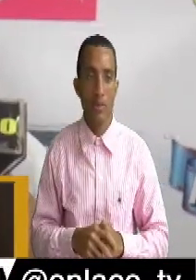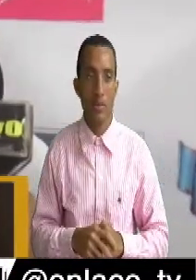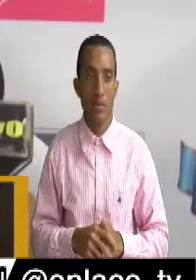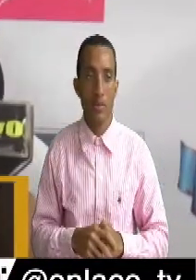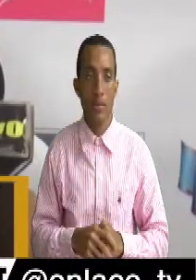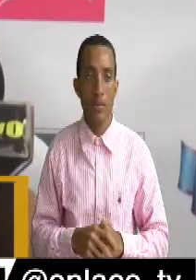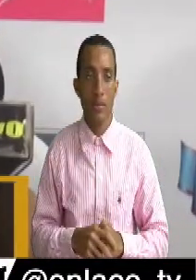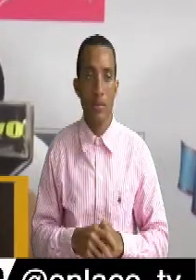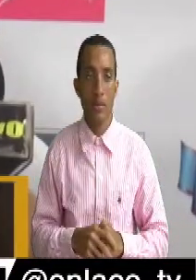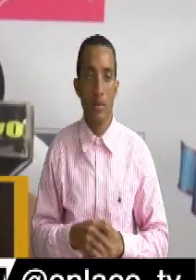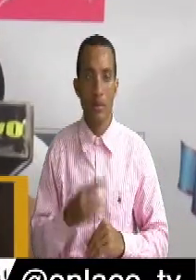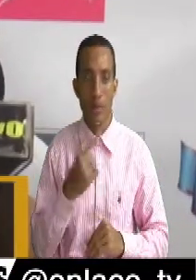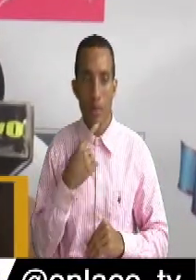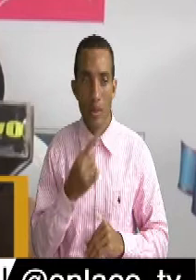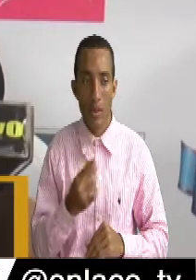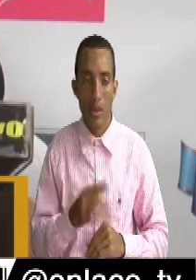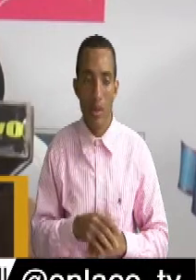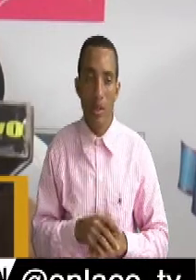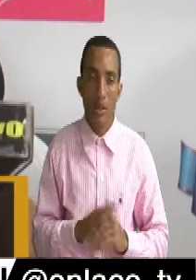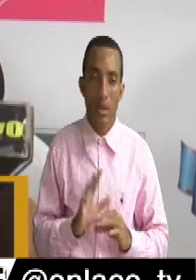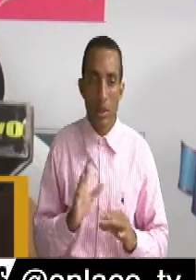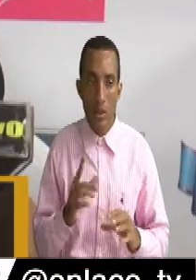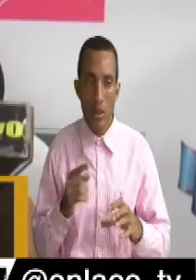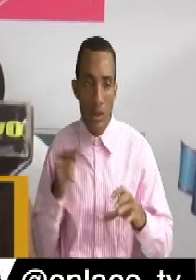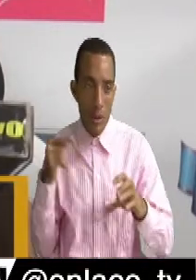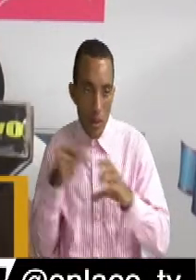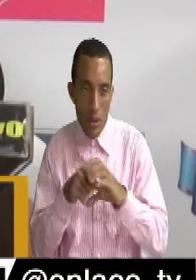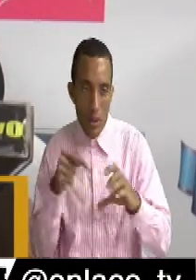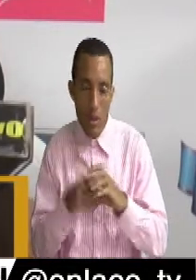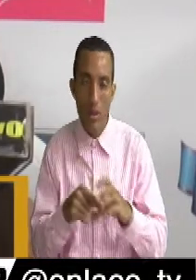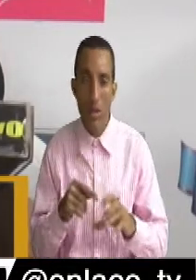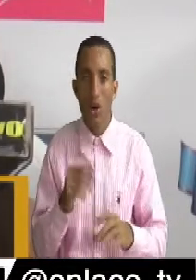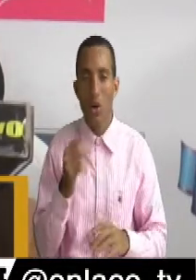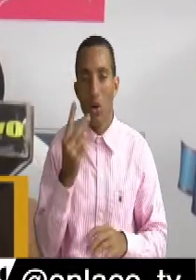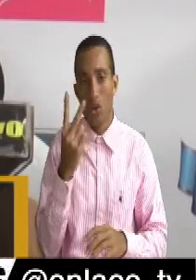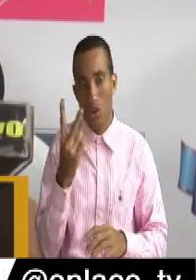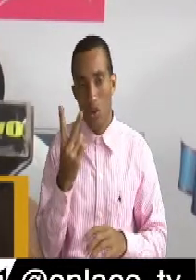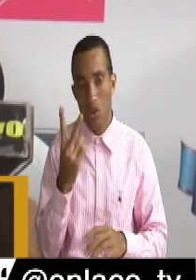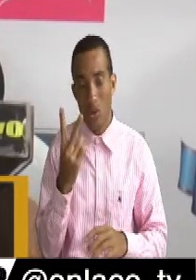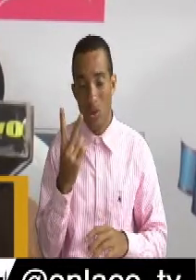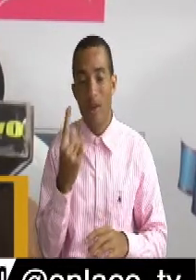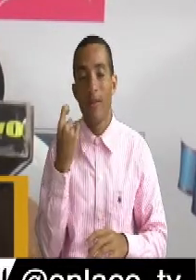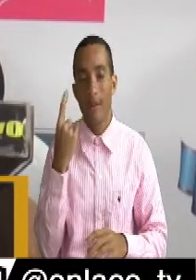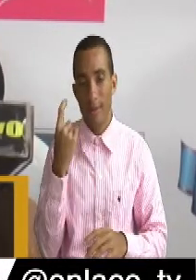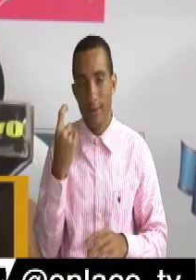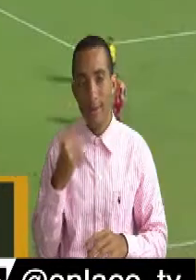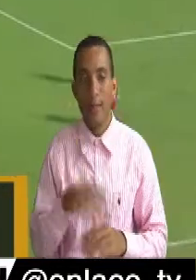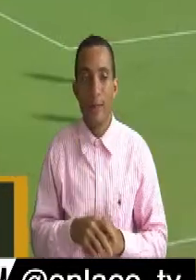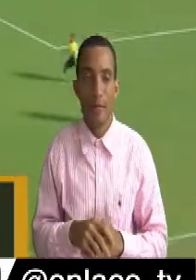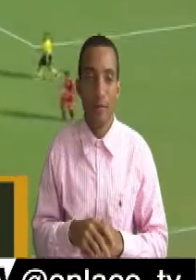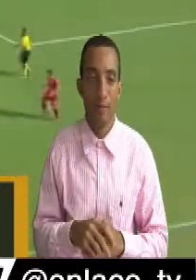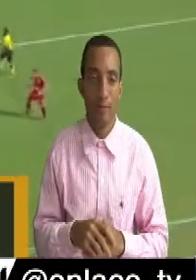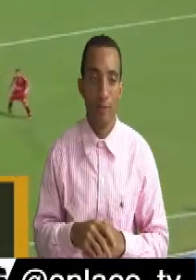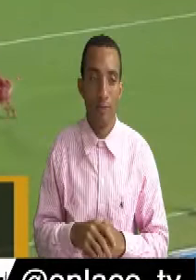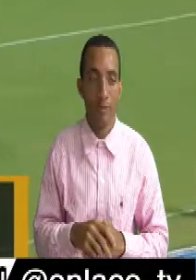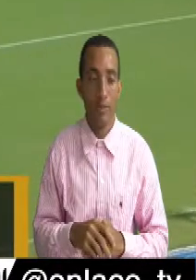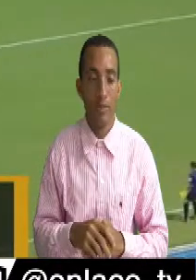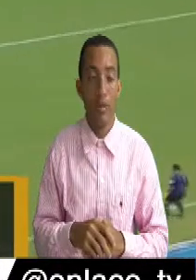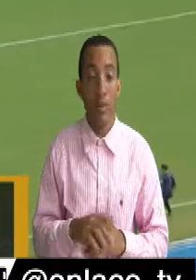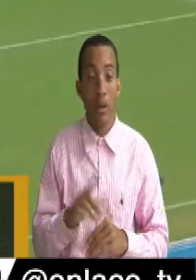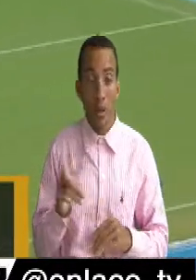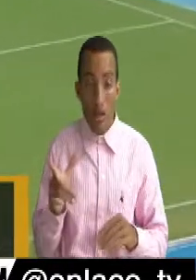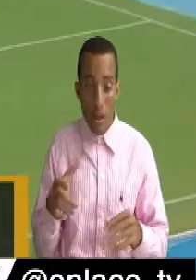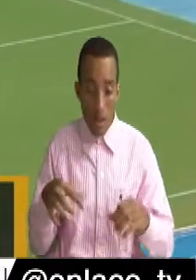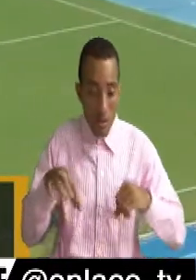como alguien diría, 5 para el peso para conseguir el segundo gol, que nos diera más tranquilidad para el final del partido. El cuadro aurinegro